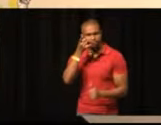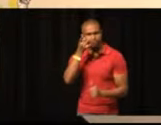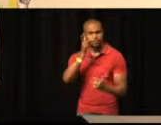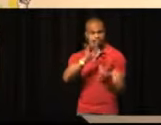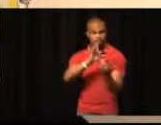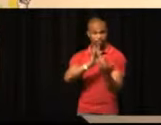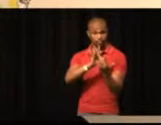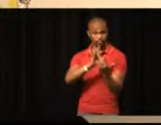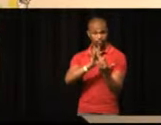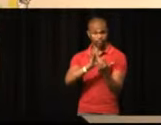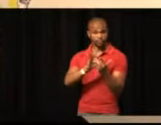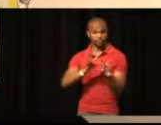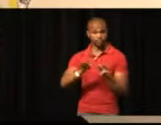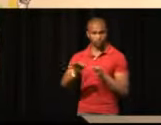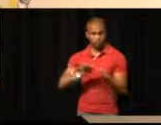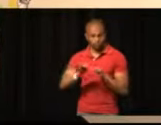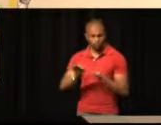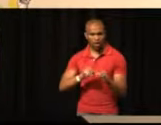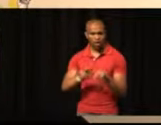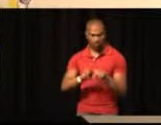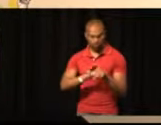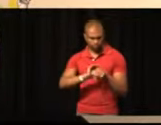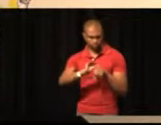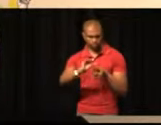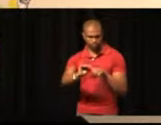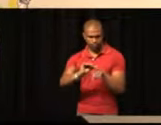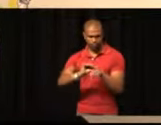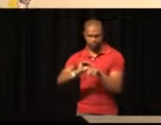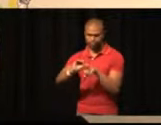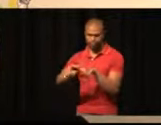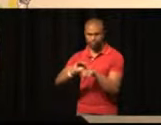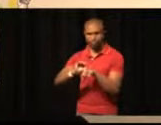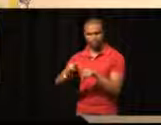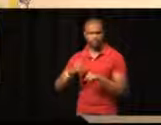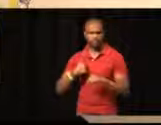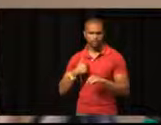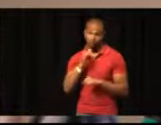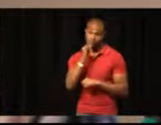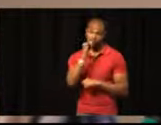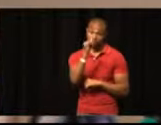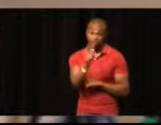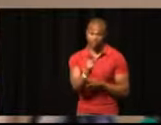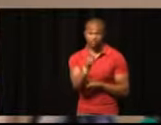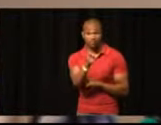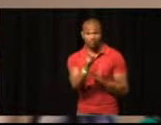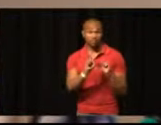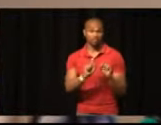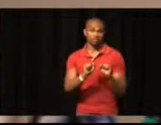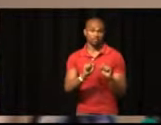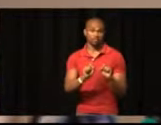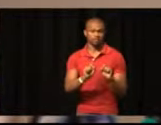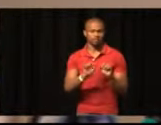esa relación de los proyectos, de los financiamientos, y puedo decirles que